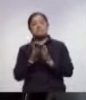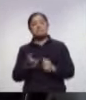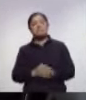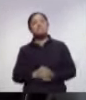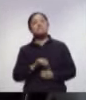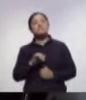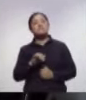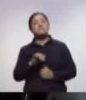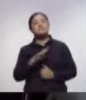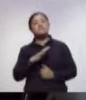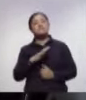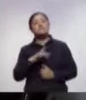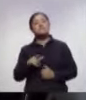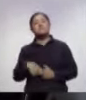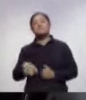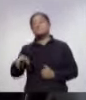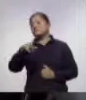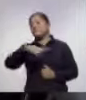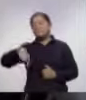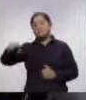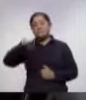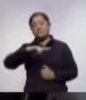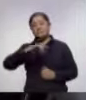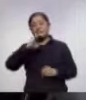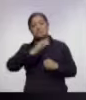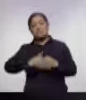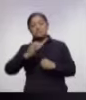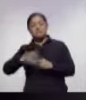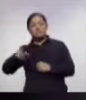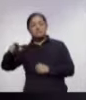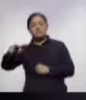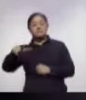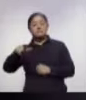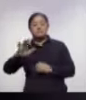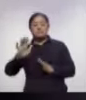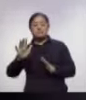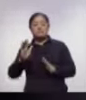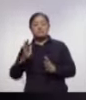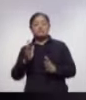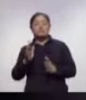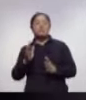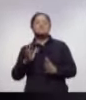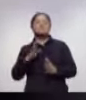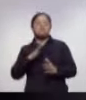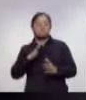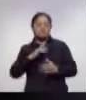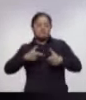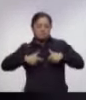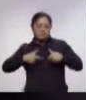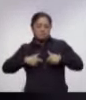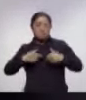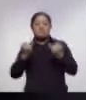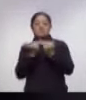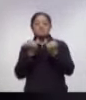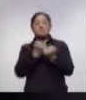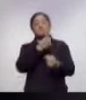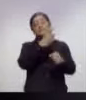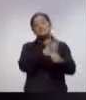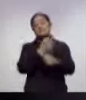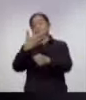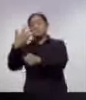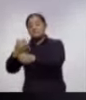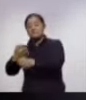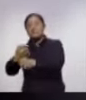Sí. Hay medalla para todos los competidores, uh-huh, todos los que terminen, hay medalla. Tenemos trofeos, obviamente, del primero al quinto lugar. Este año la ruta